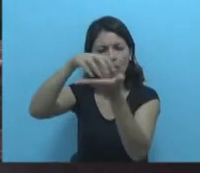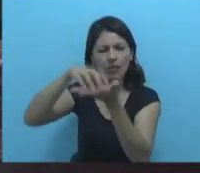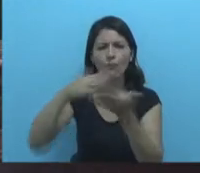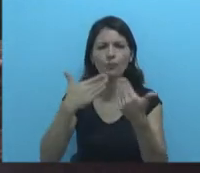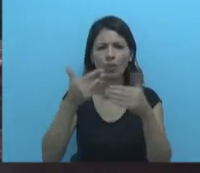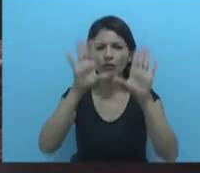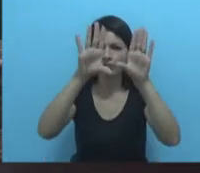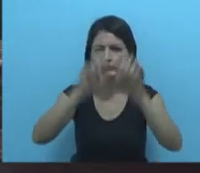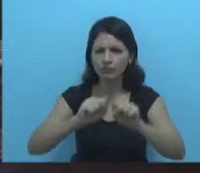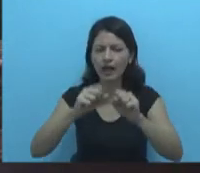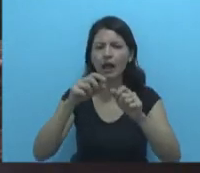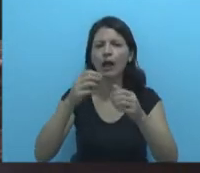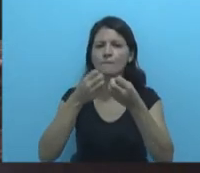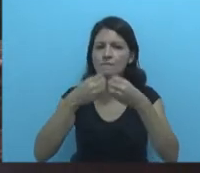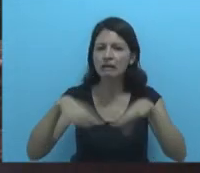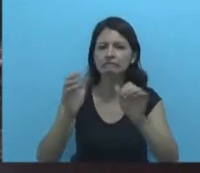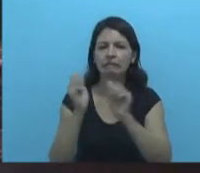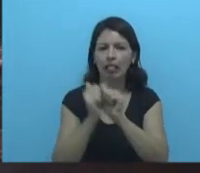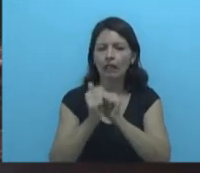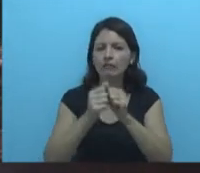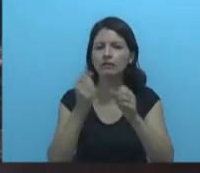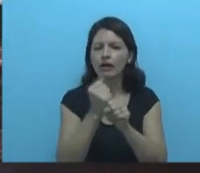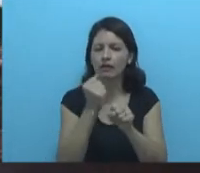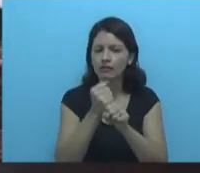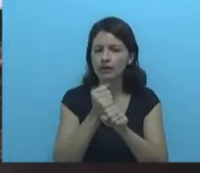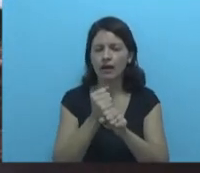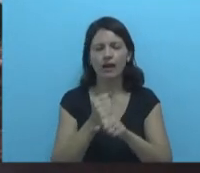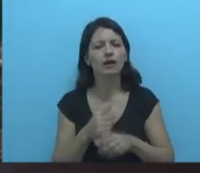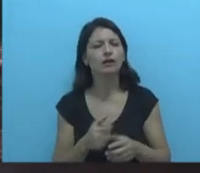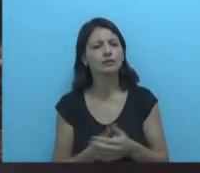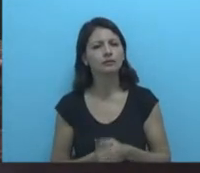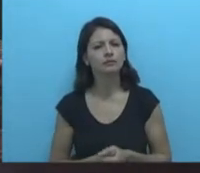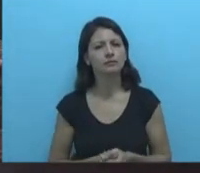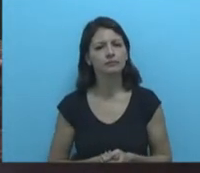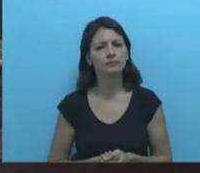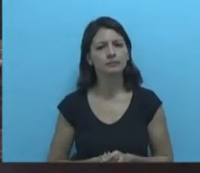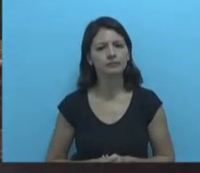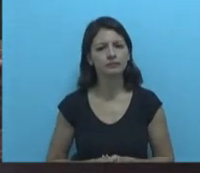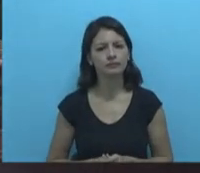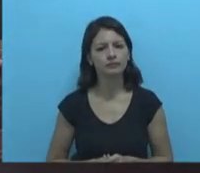A consideración, el tratamiento sobre tablas.